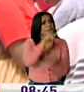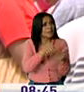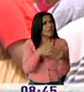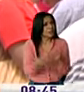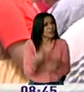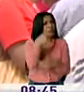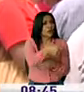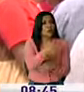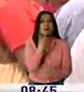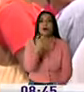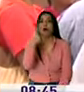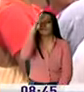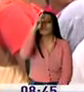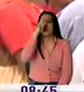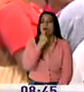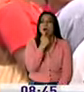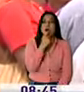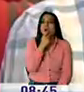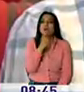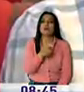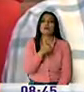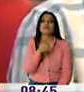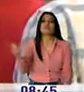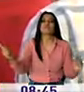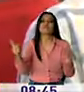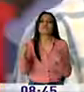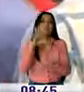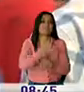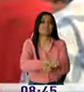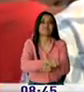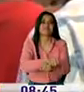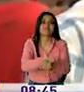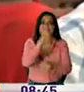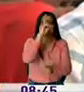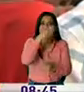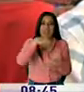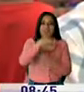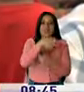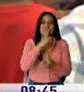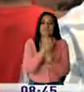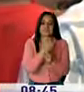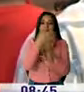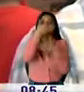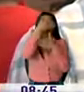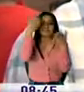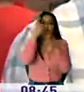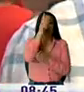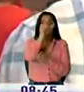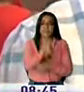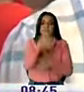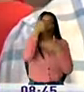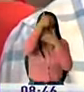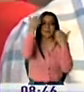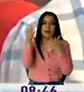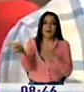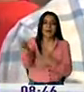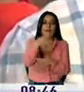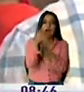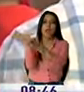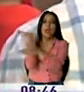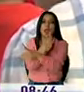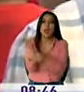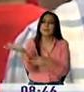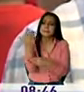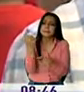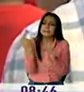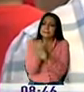cuando lo agarramos. Y denunciantes en la cual indican de que han sido estafados por una persona que le ha estado ofreciendo trabajo para trasladarlo